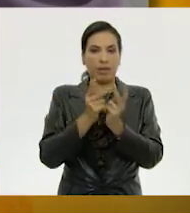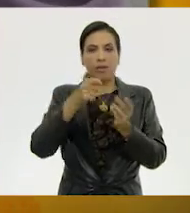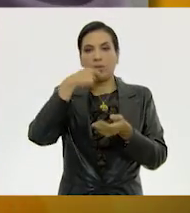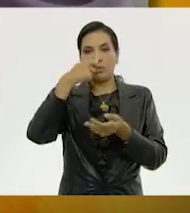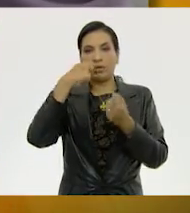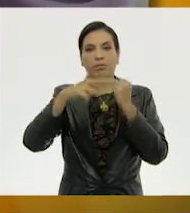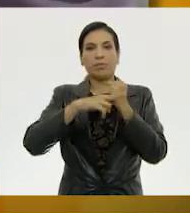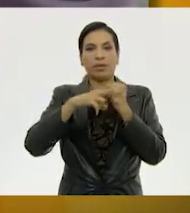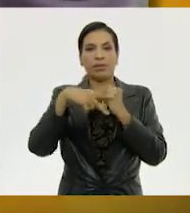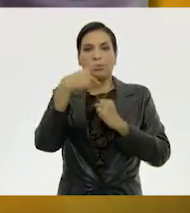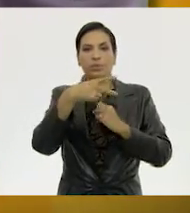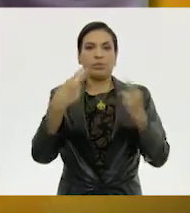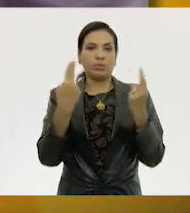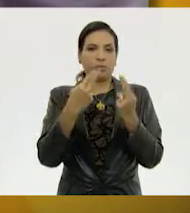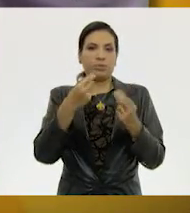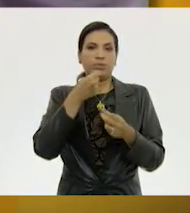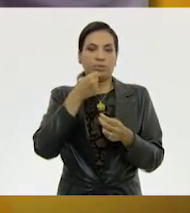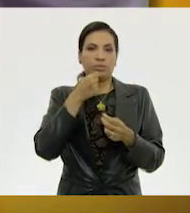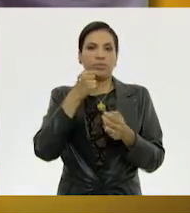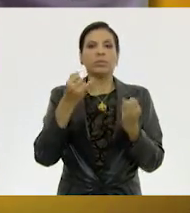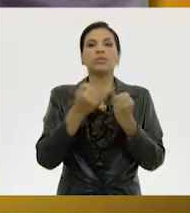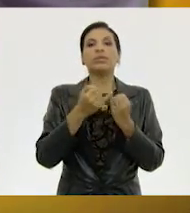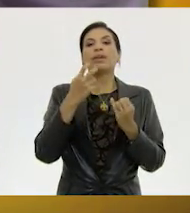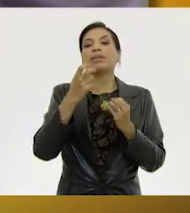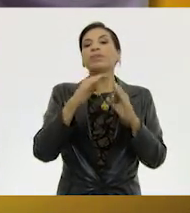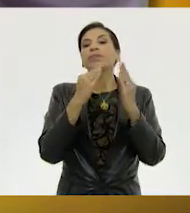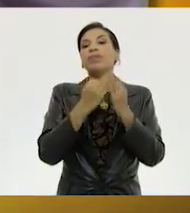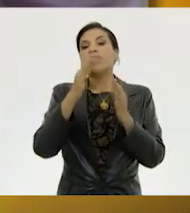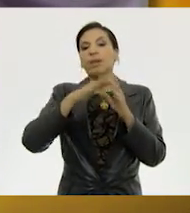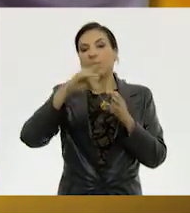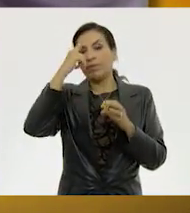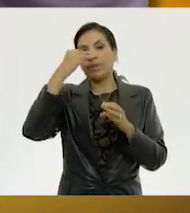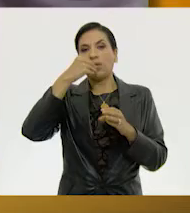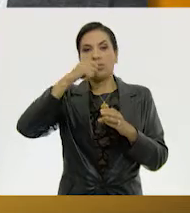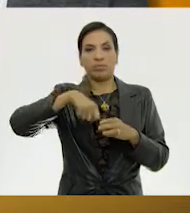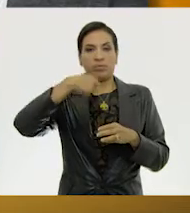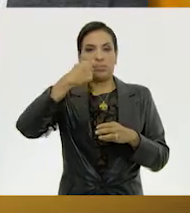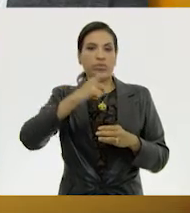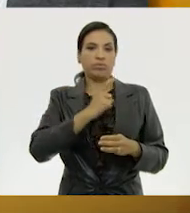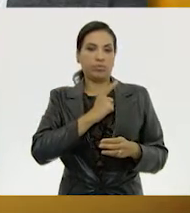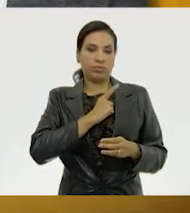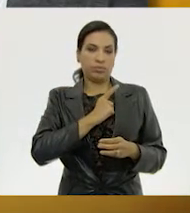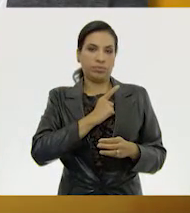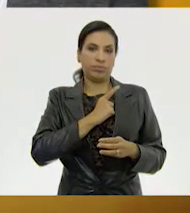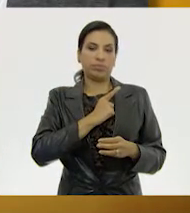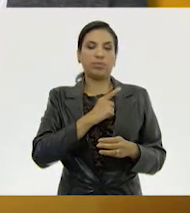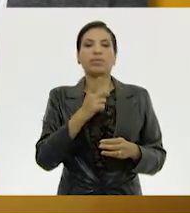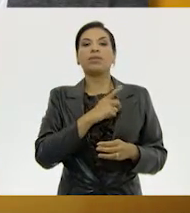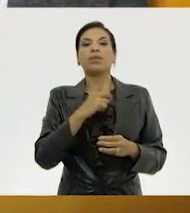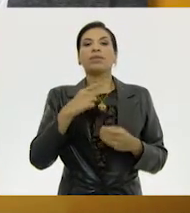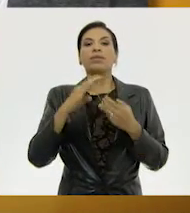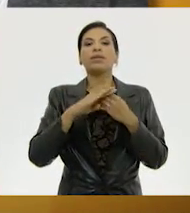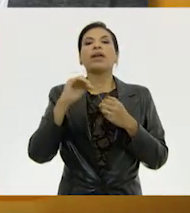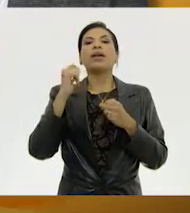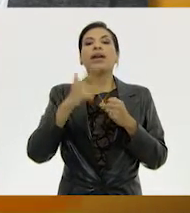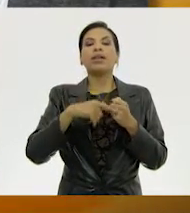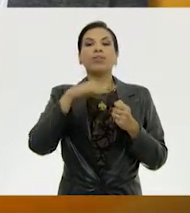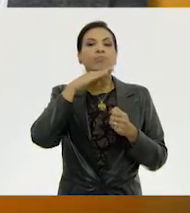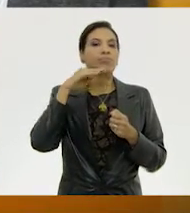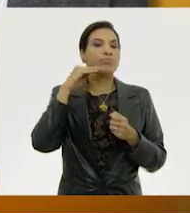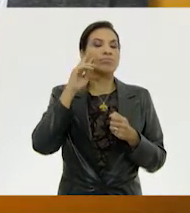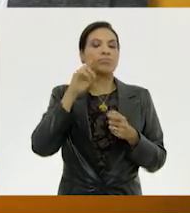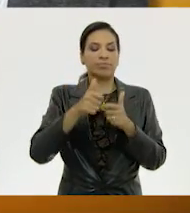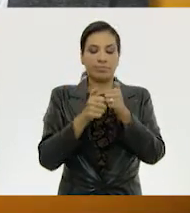cuchara, vaso se adapten a sus necesidades y de esta forma se les facilite alimentarse por sí mismos. Debe evitarse cualquier distractor